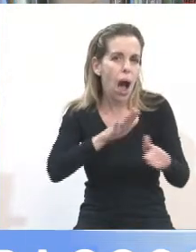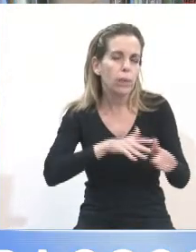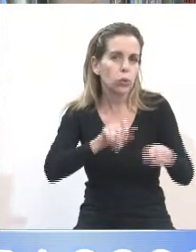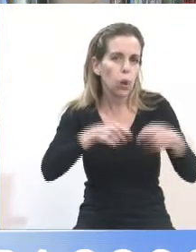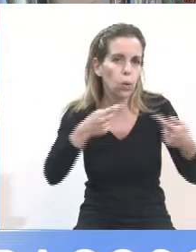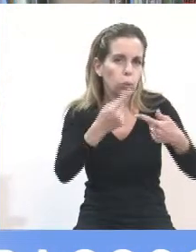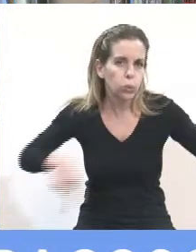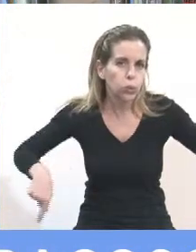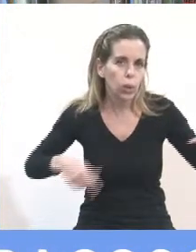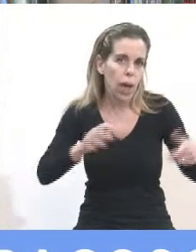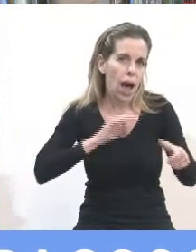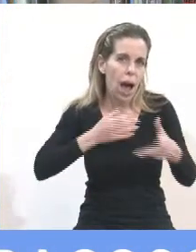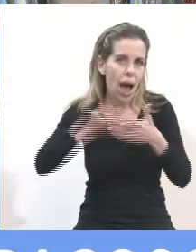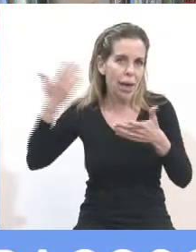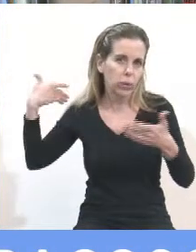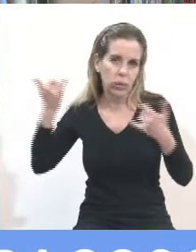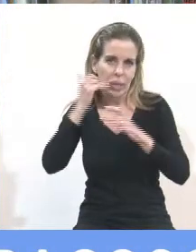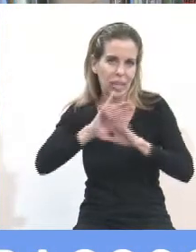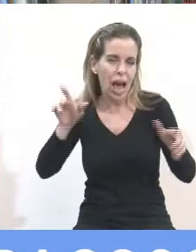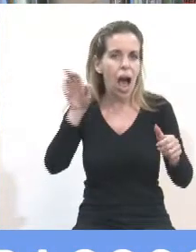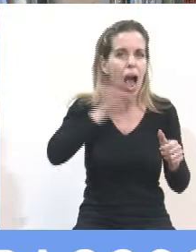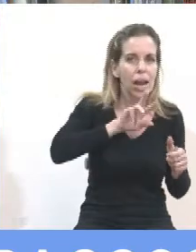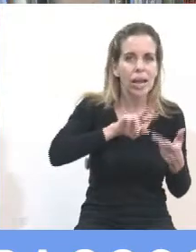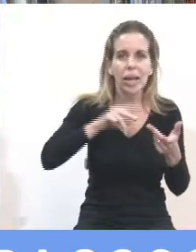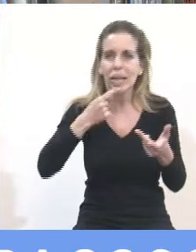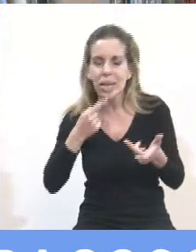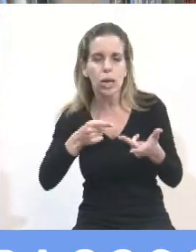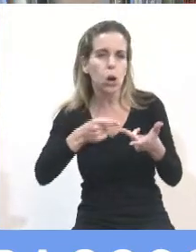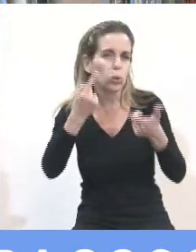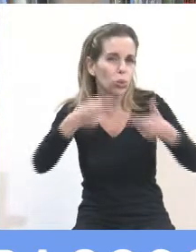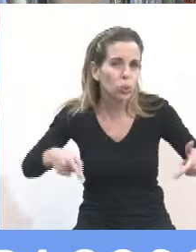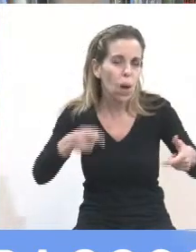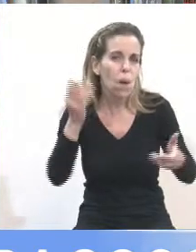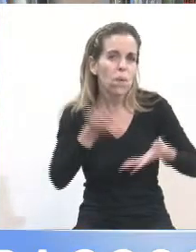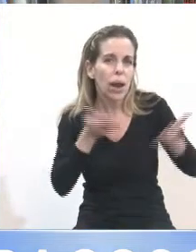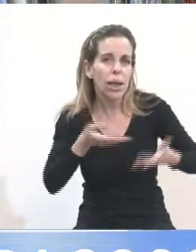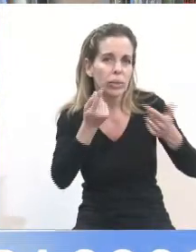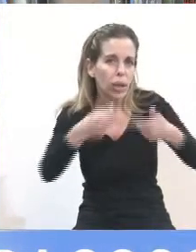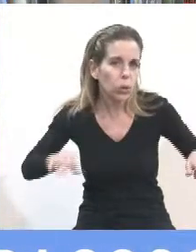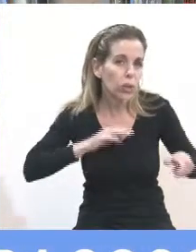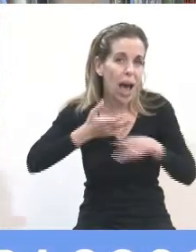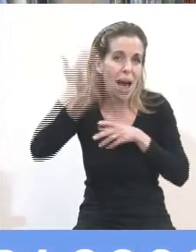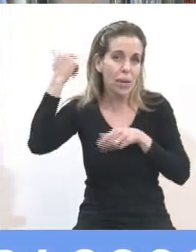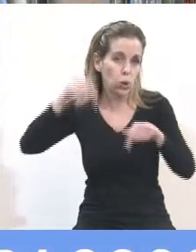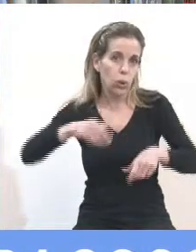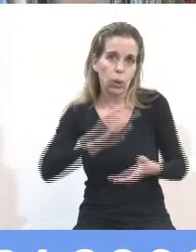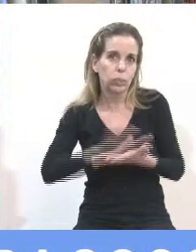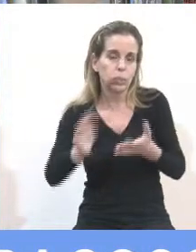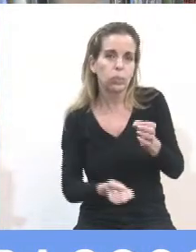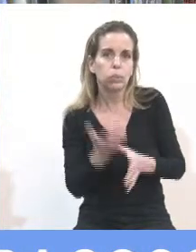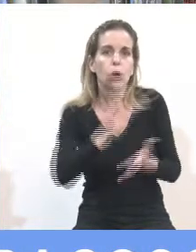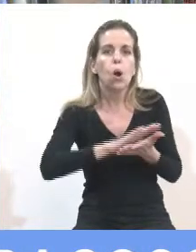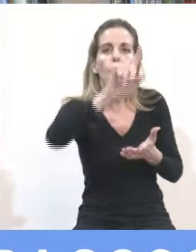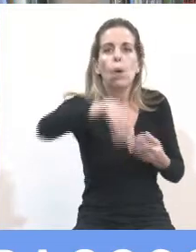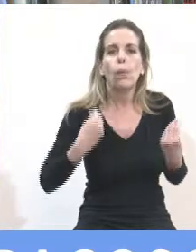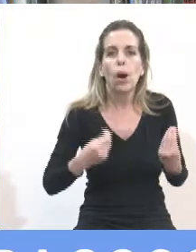acoso sexual a las niñas y a los niños, la pedofilia, la violencia, no surgen con Internet. Y